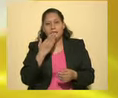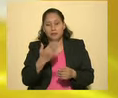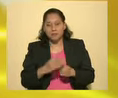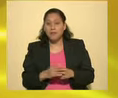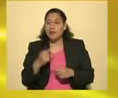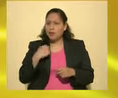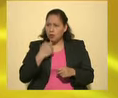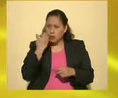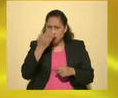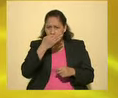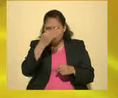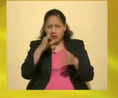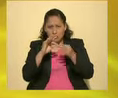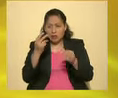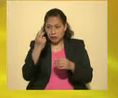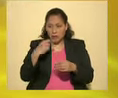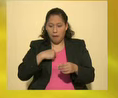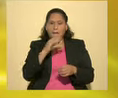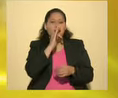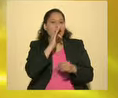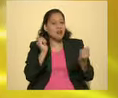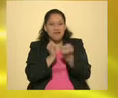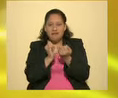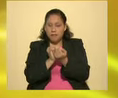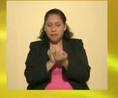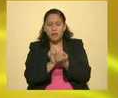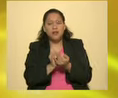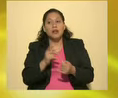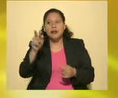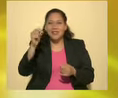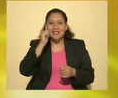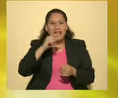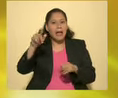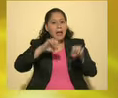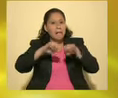Te quiero comentar algo que me pasó a mí. Te hablan